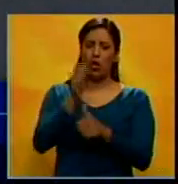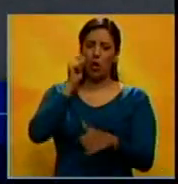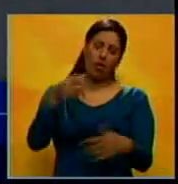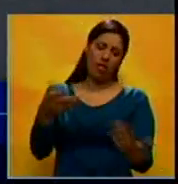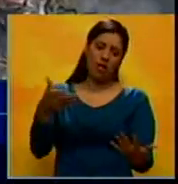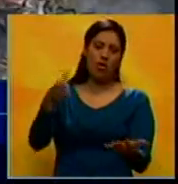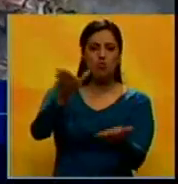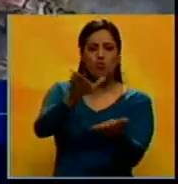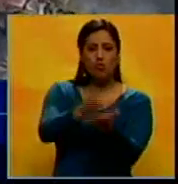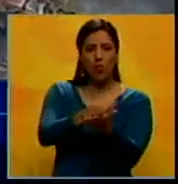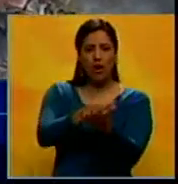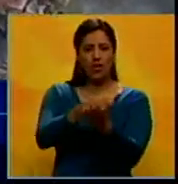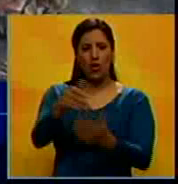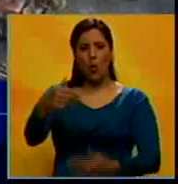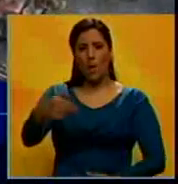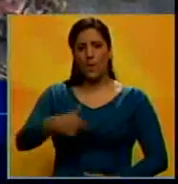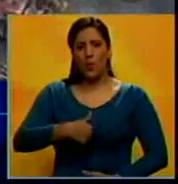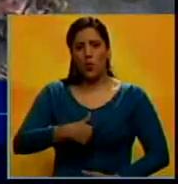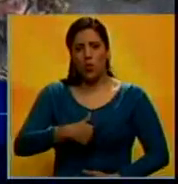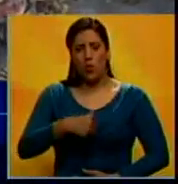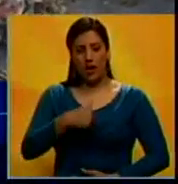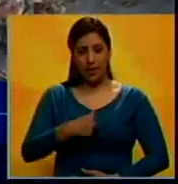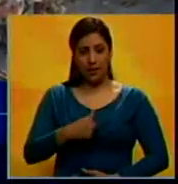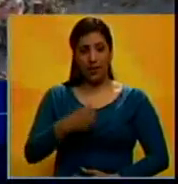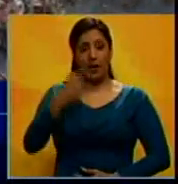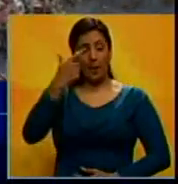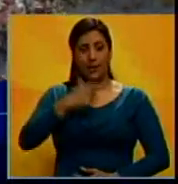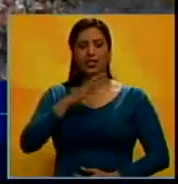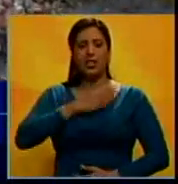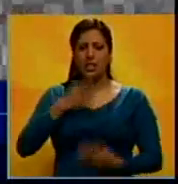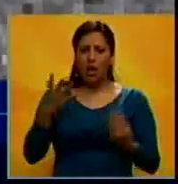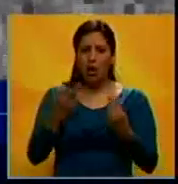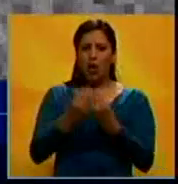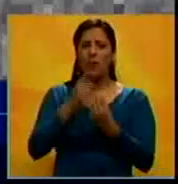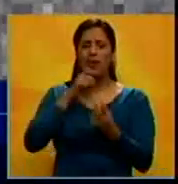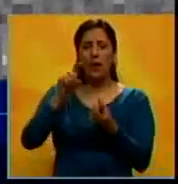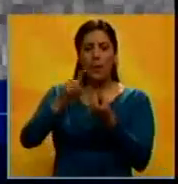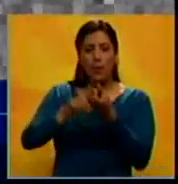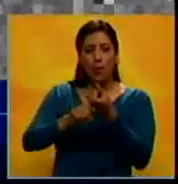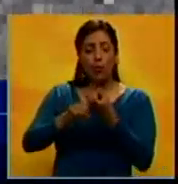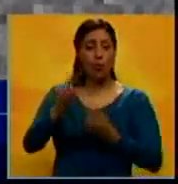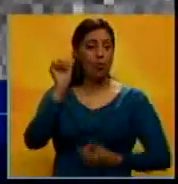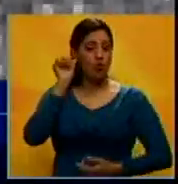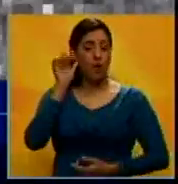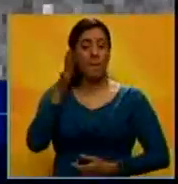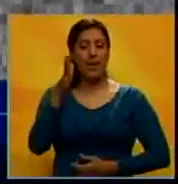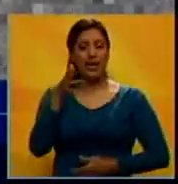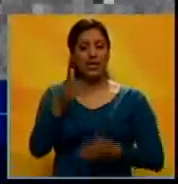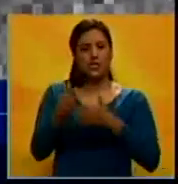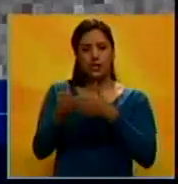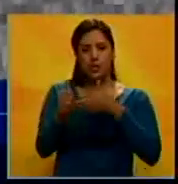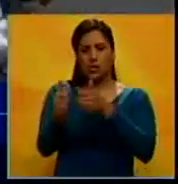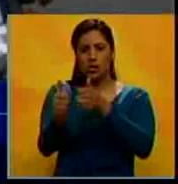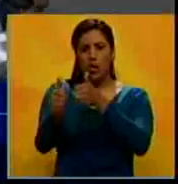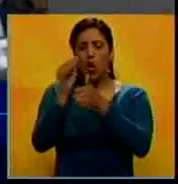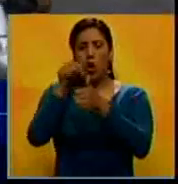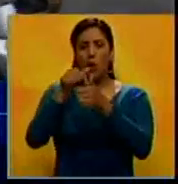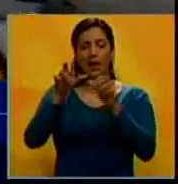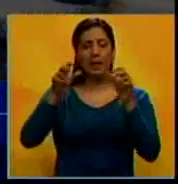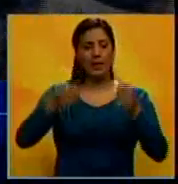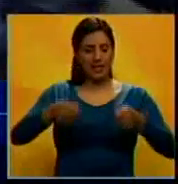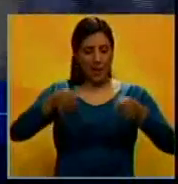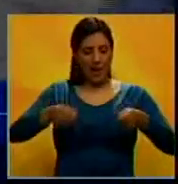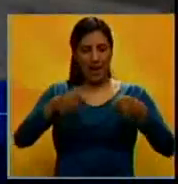cadáver tirado en el pavimento con el tiro en el pecho. Estaba acompañado por la esposa. Presumen que fue seguido por hombres armados desde